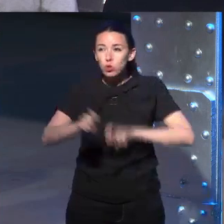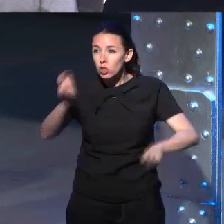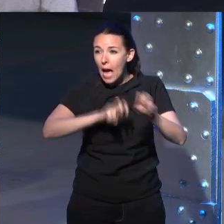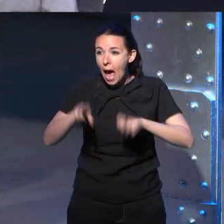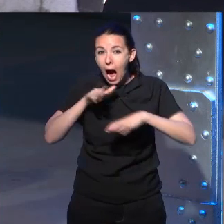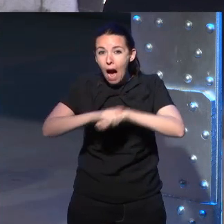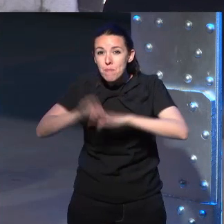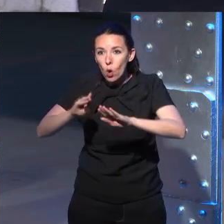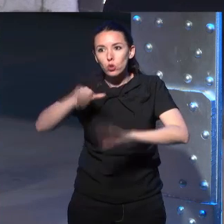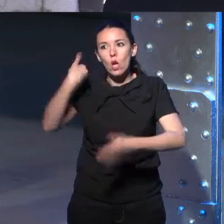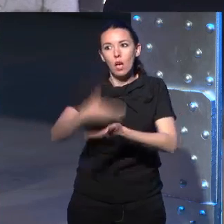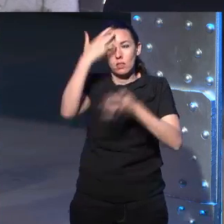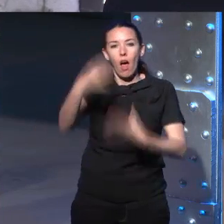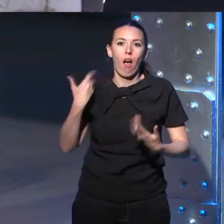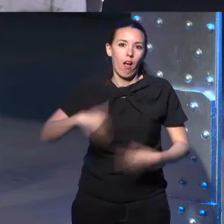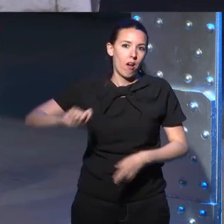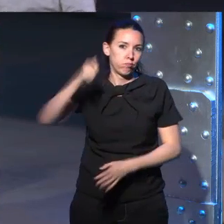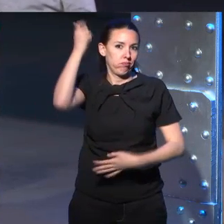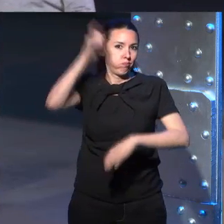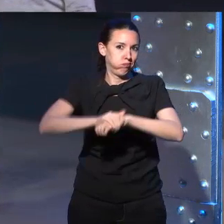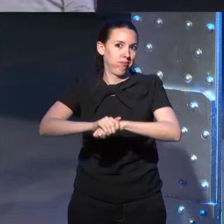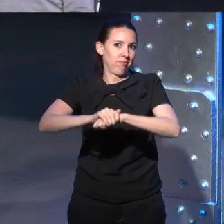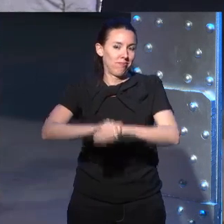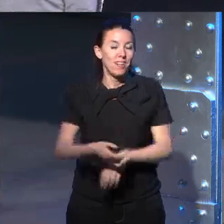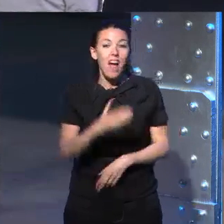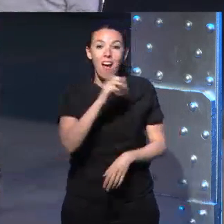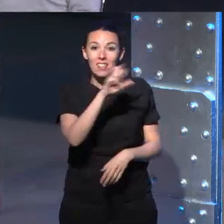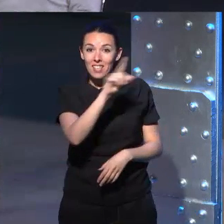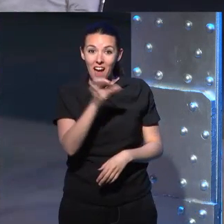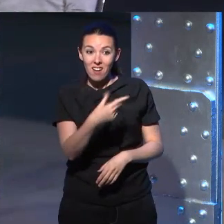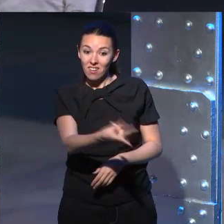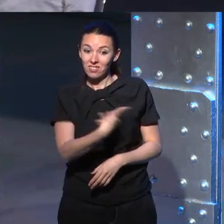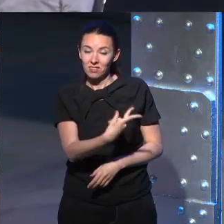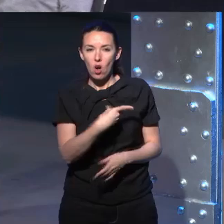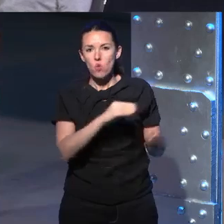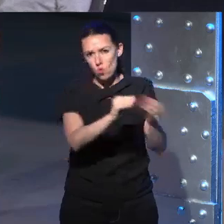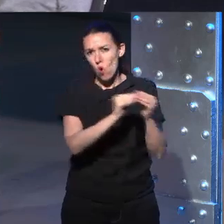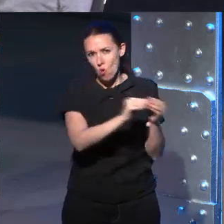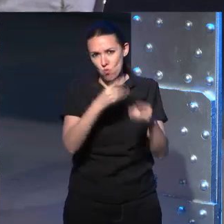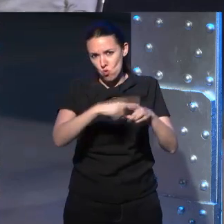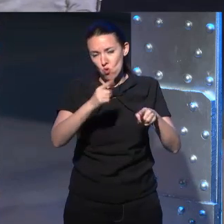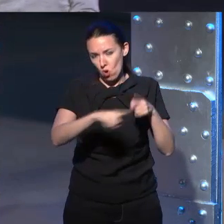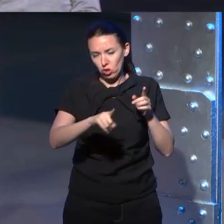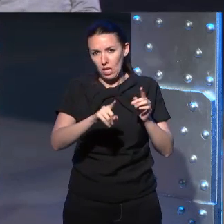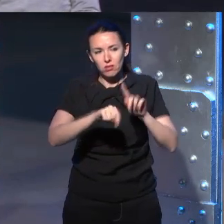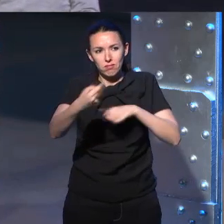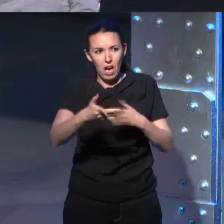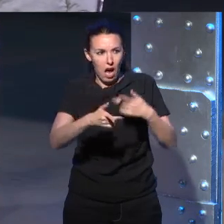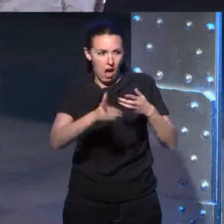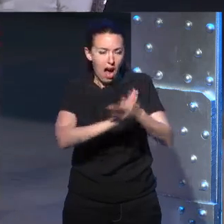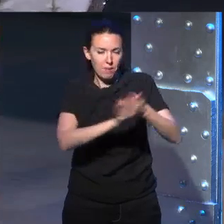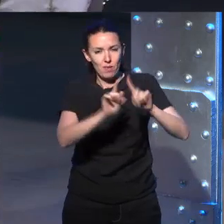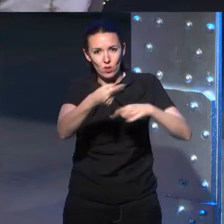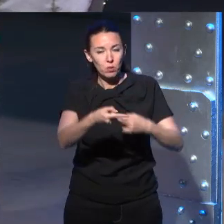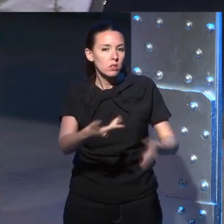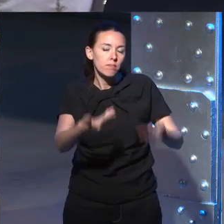que por fin lo logré. Y Carles y yo compartimos muchas cosas en común, de las cuales hablaremos después.